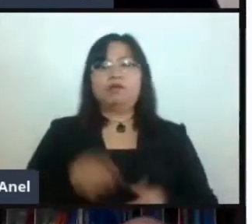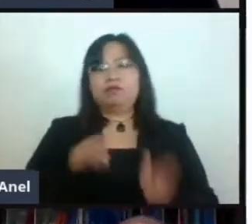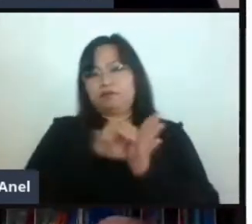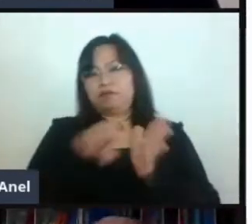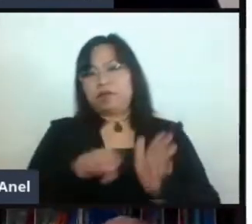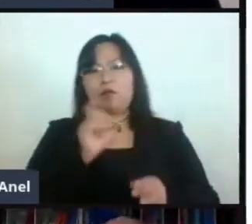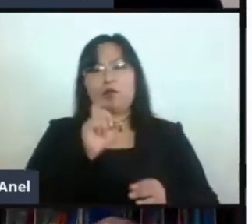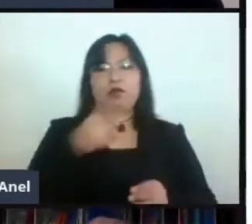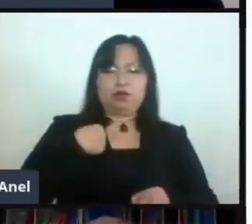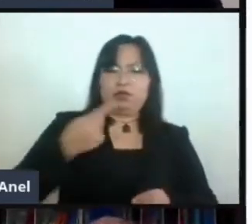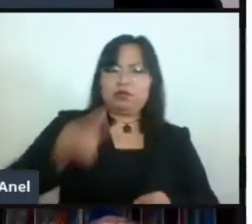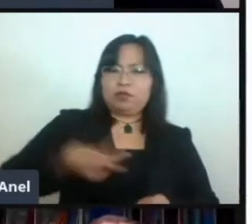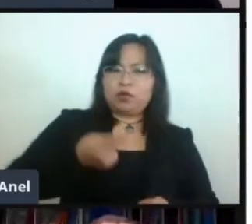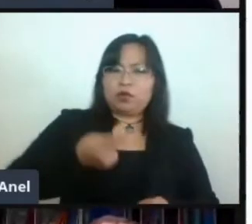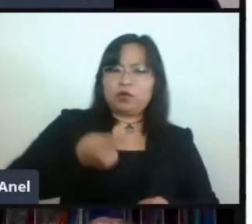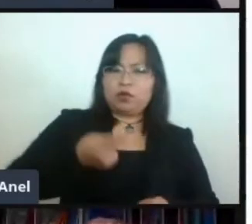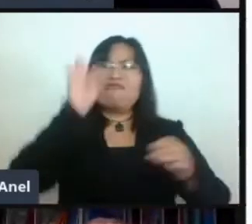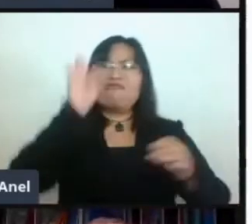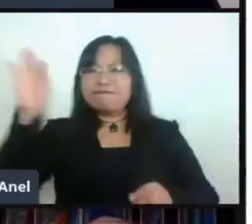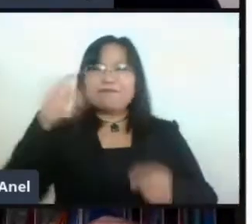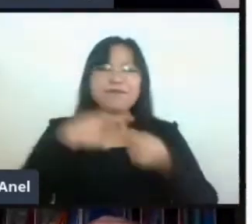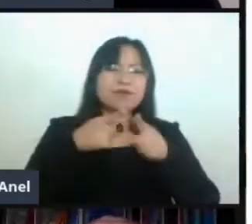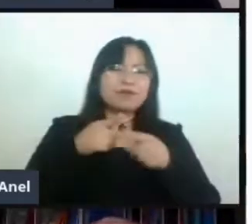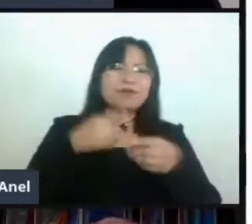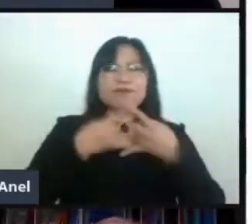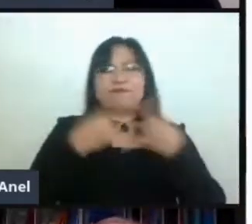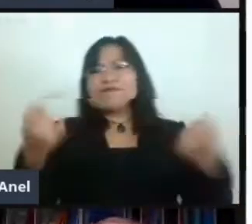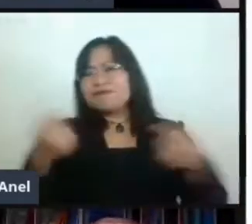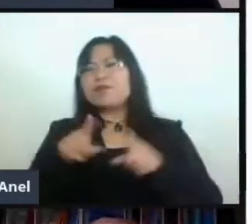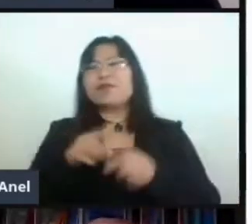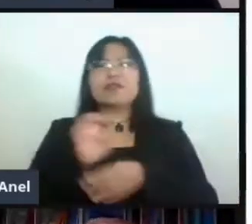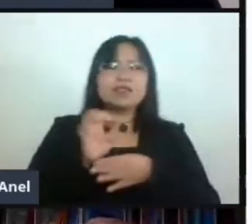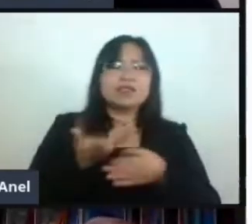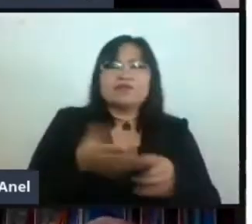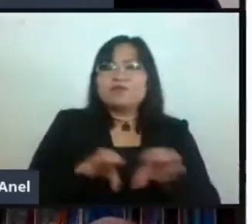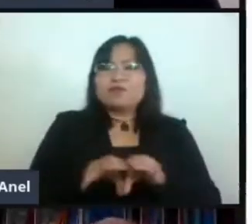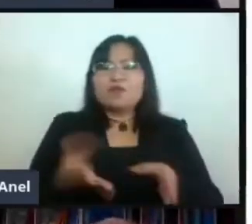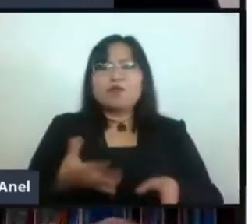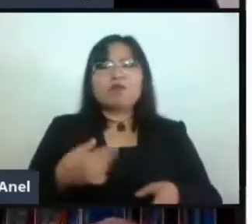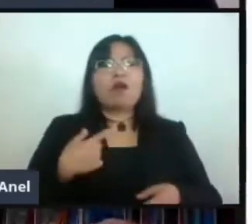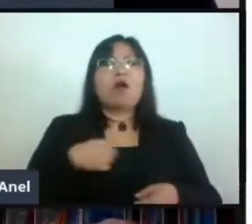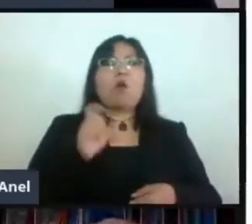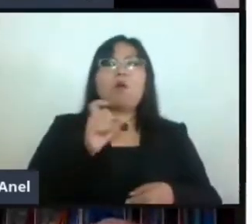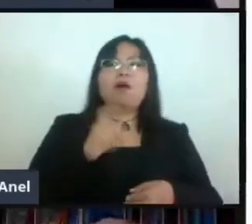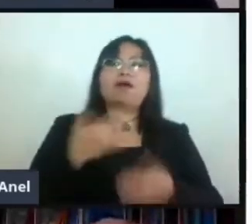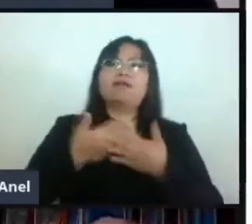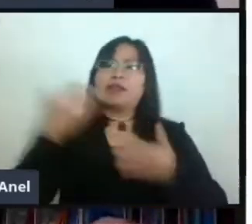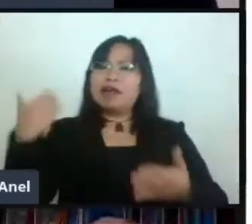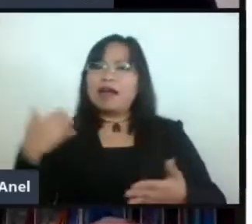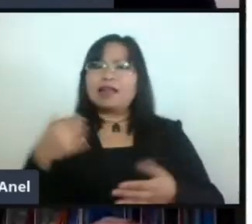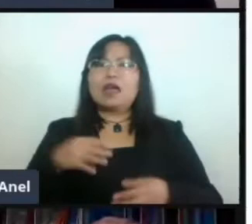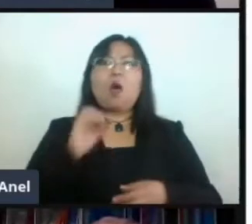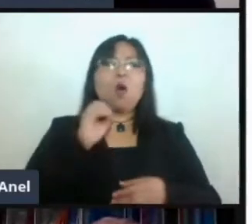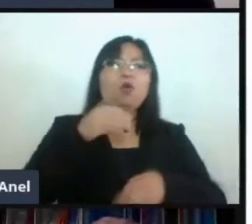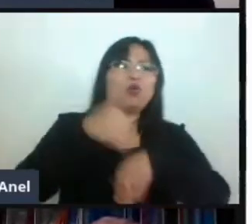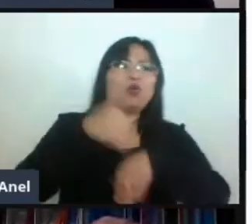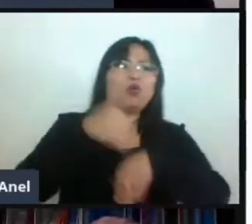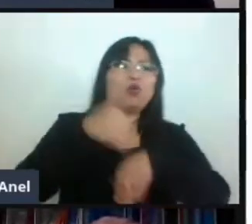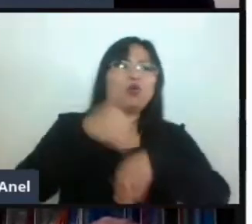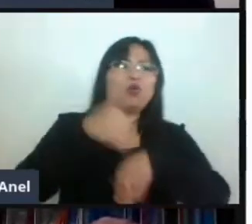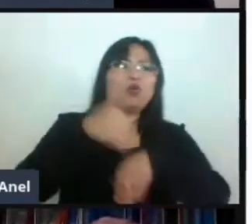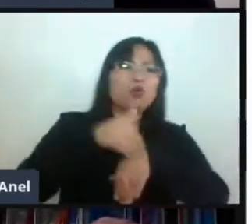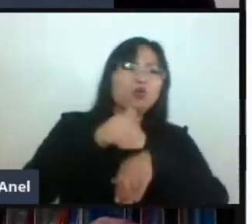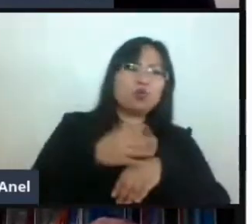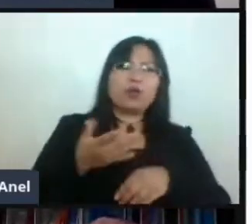tal suceso histórico, ¿no? ¿En qué fecha? ¿Cuántas vértices tiene el triángulo? O sea, apelan a un nivel cognitivo